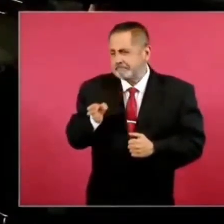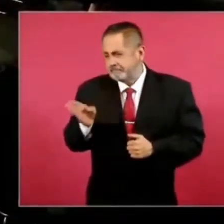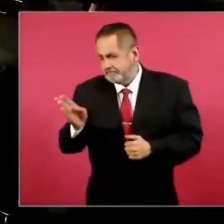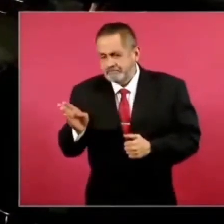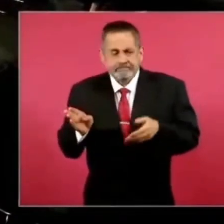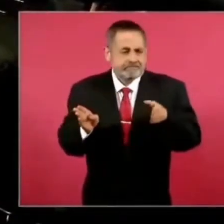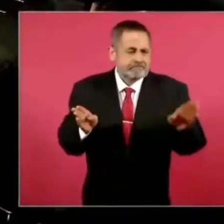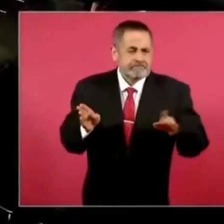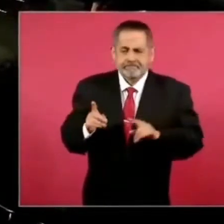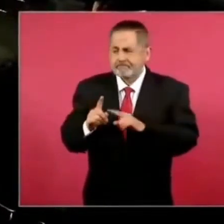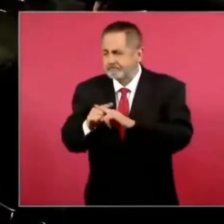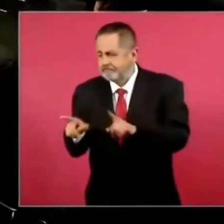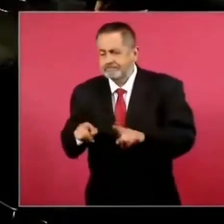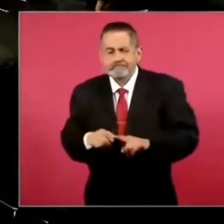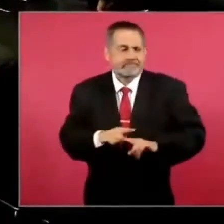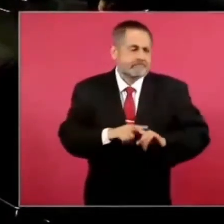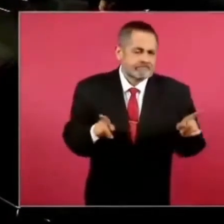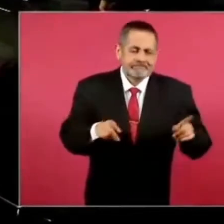Y luego,